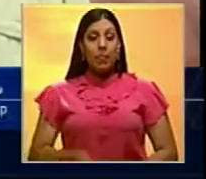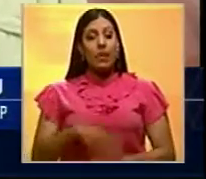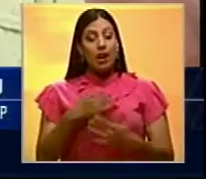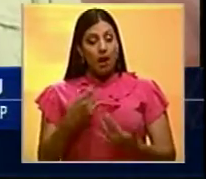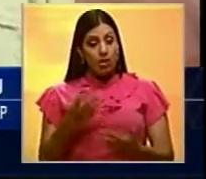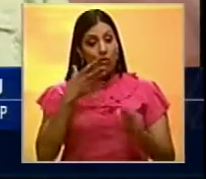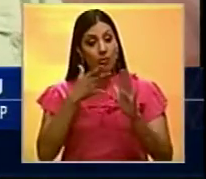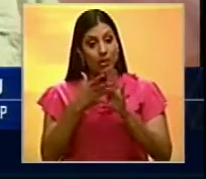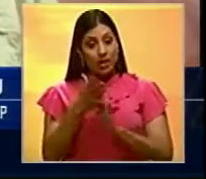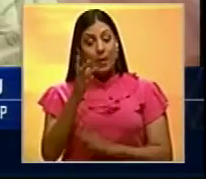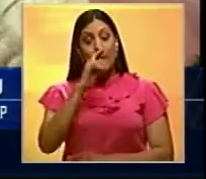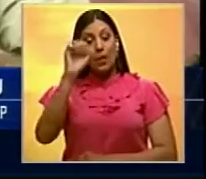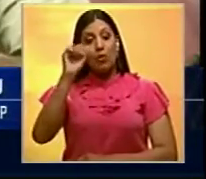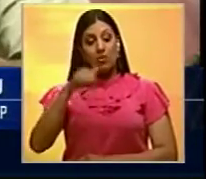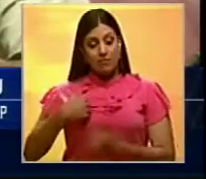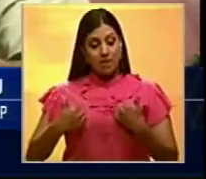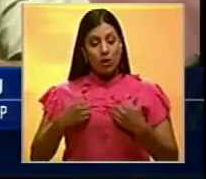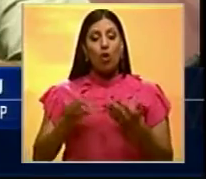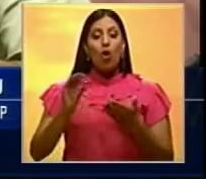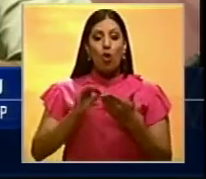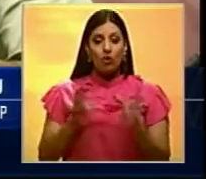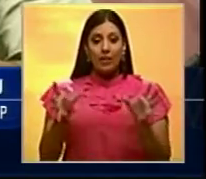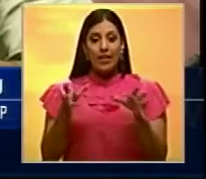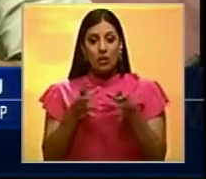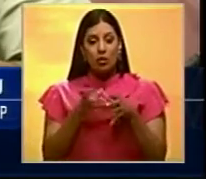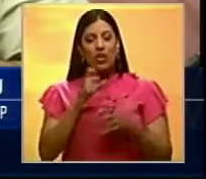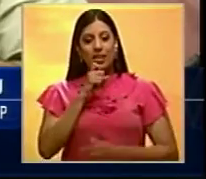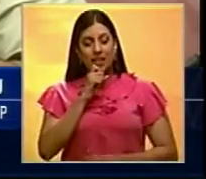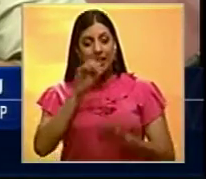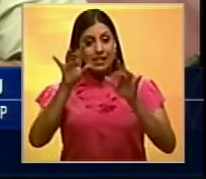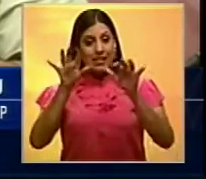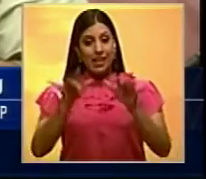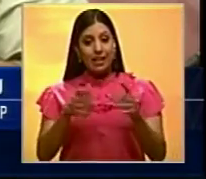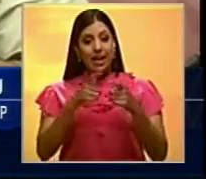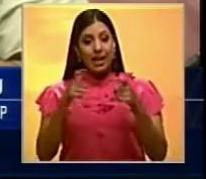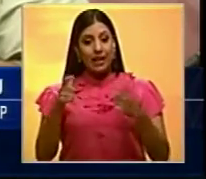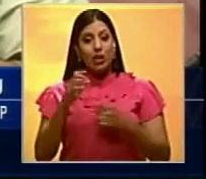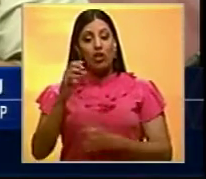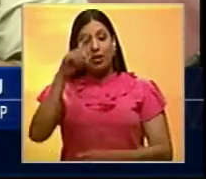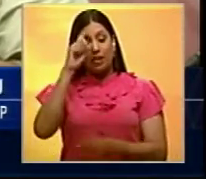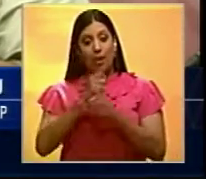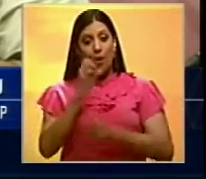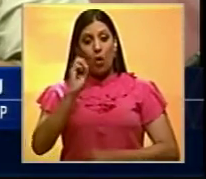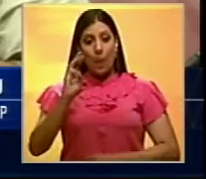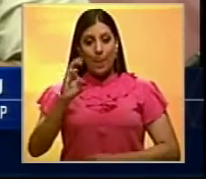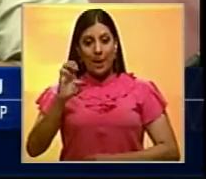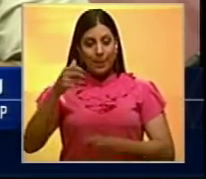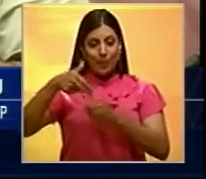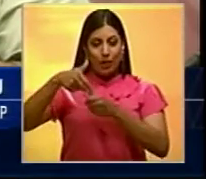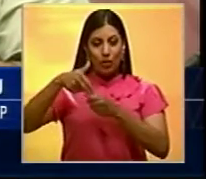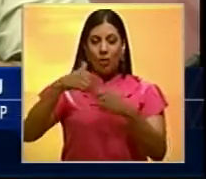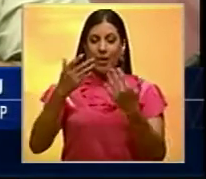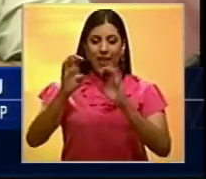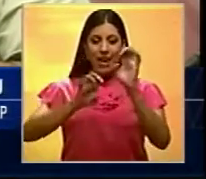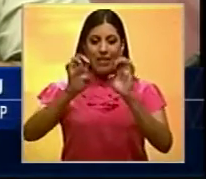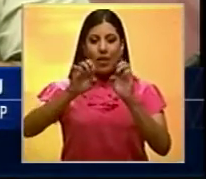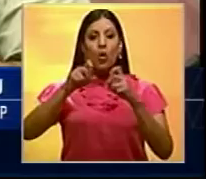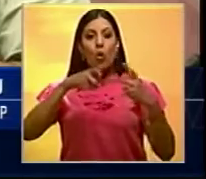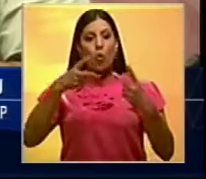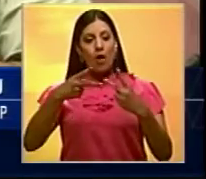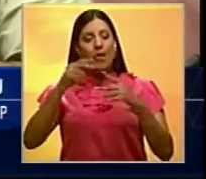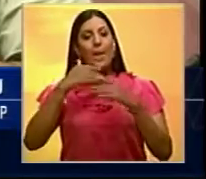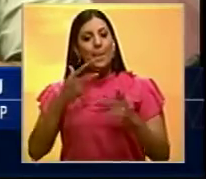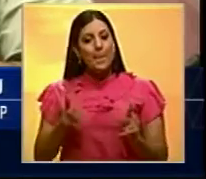mandatario nacional anunció que este miércoles sostendrá una reunión con el secretario general de la OPEP, Mohamed Barquindo, para evaluar mecanismos